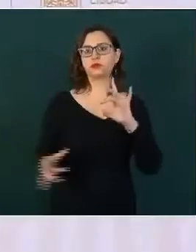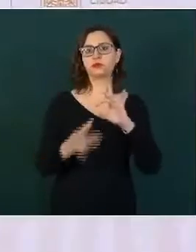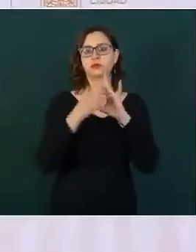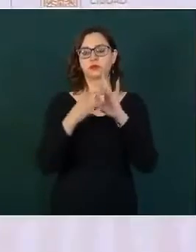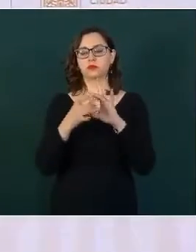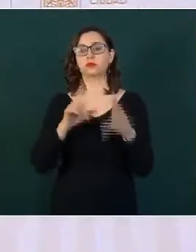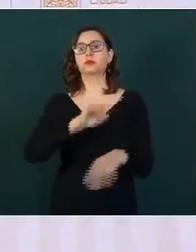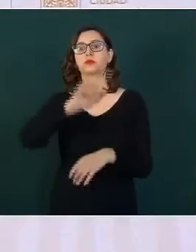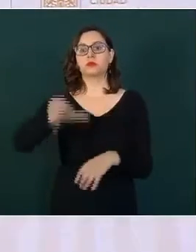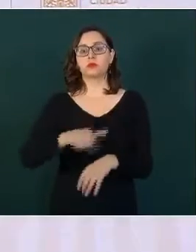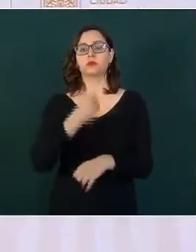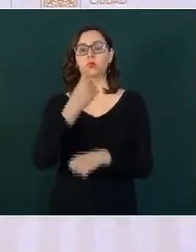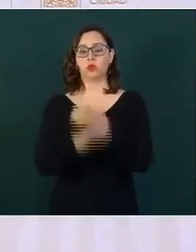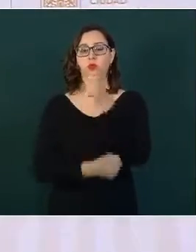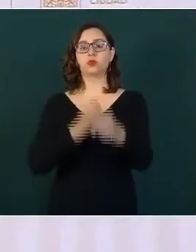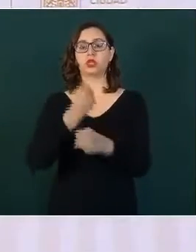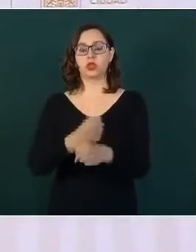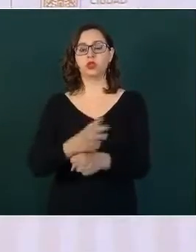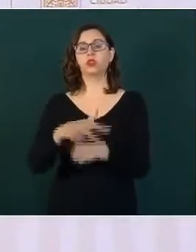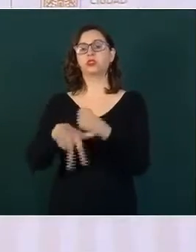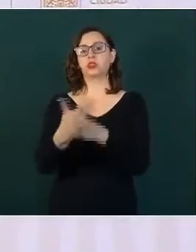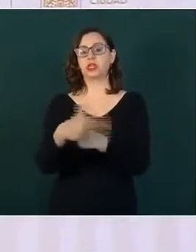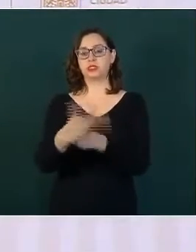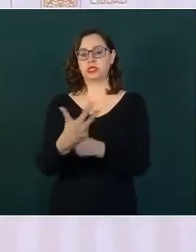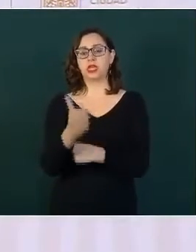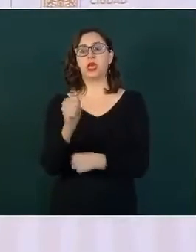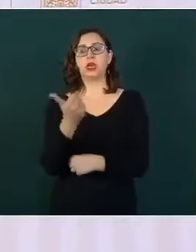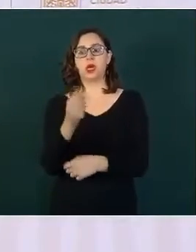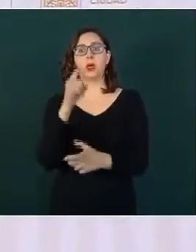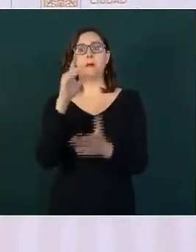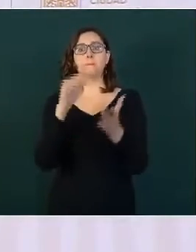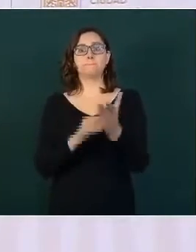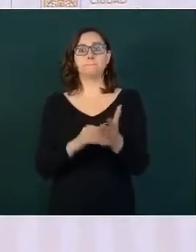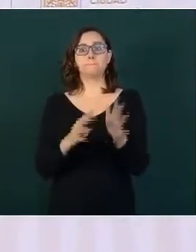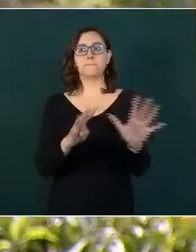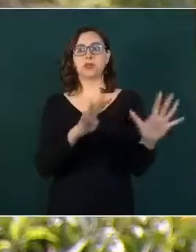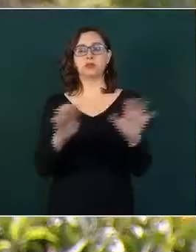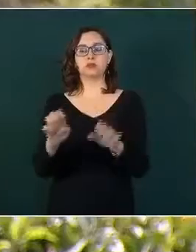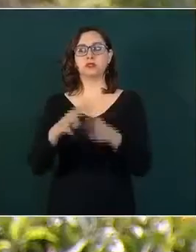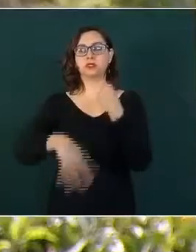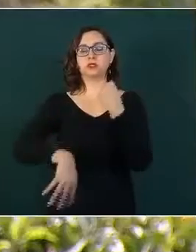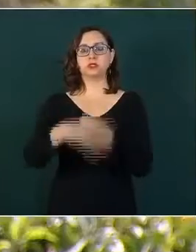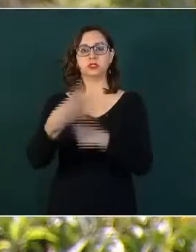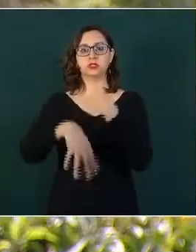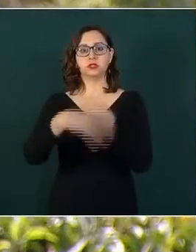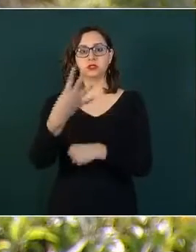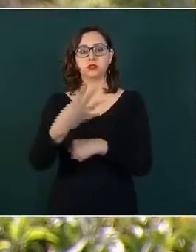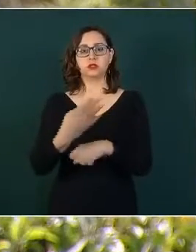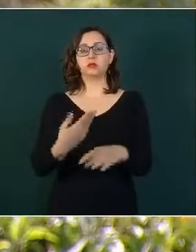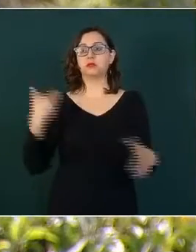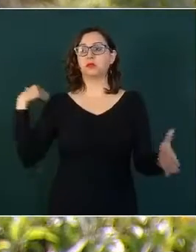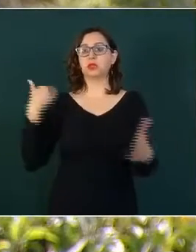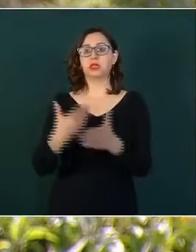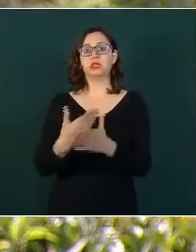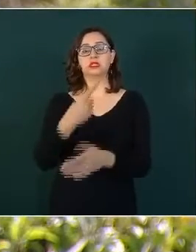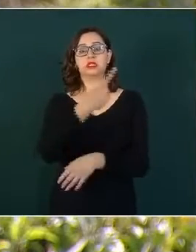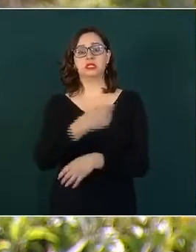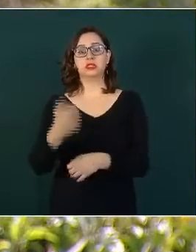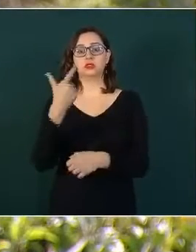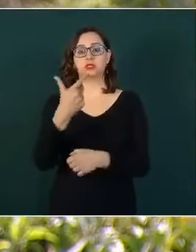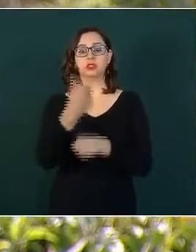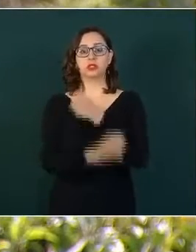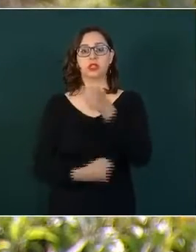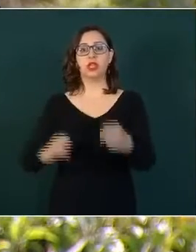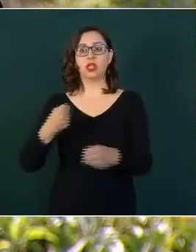después, justamente un día como hoy, el 13 de agosto de 1914, hace 107 años, en la